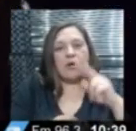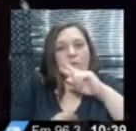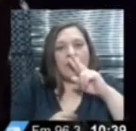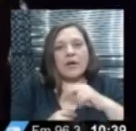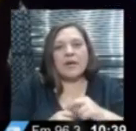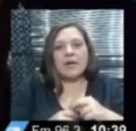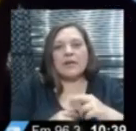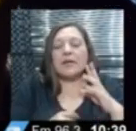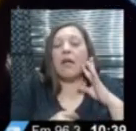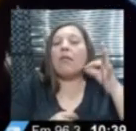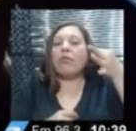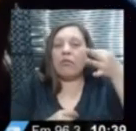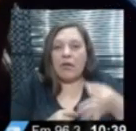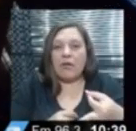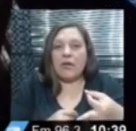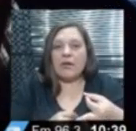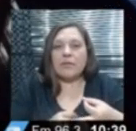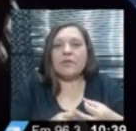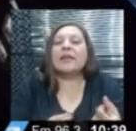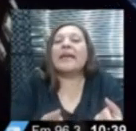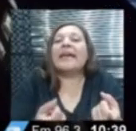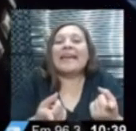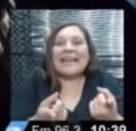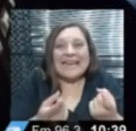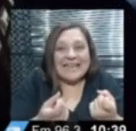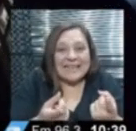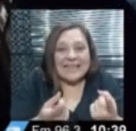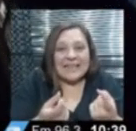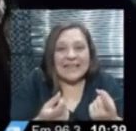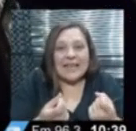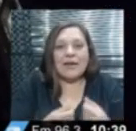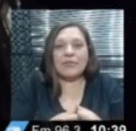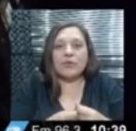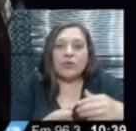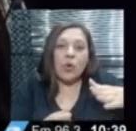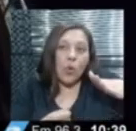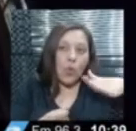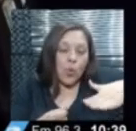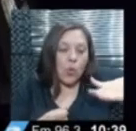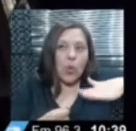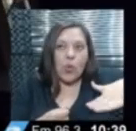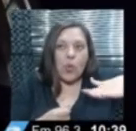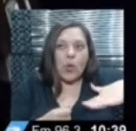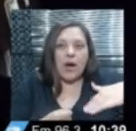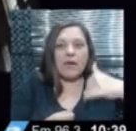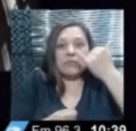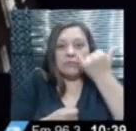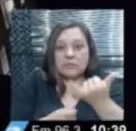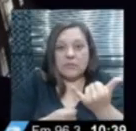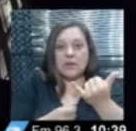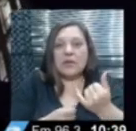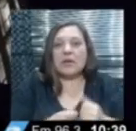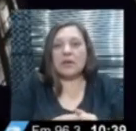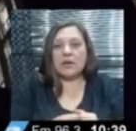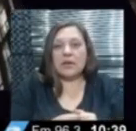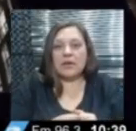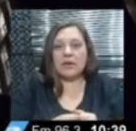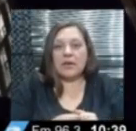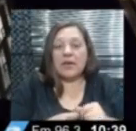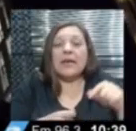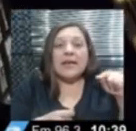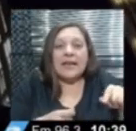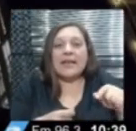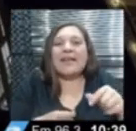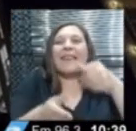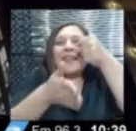debemos tener un espacio somos protagonistas También en esta lucha de esta en esta Por decirlo así nueva